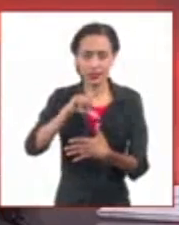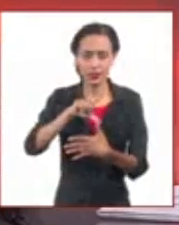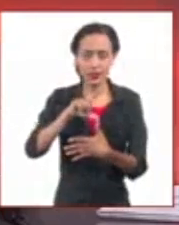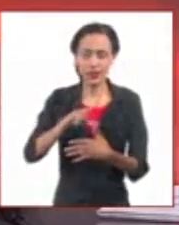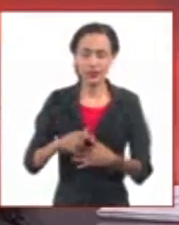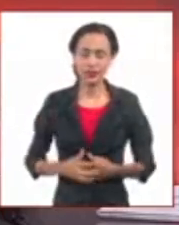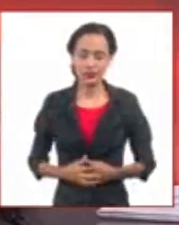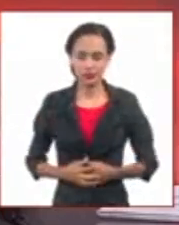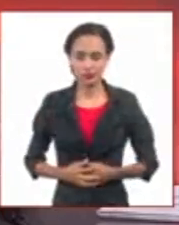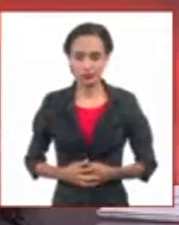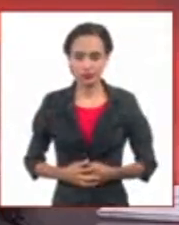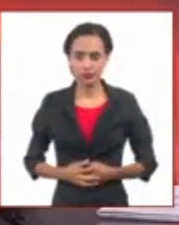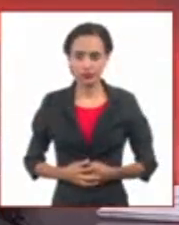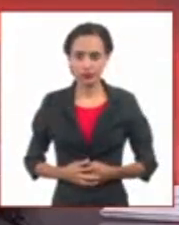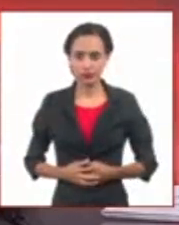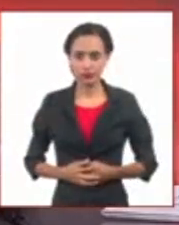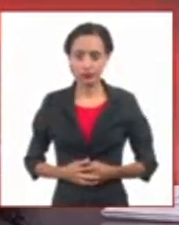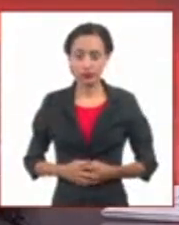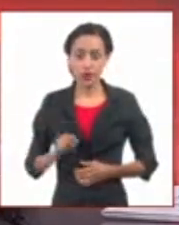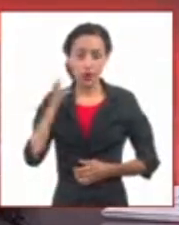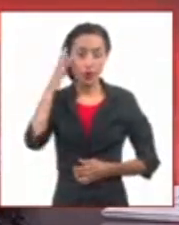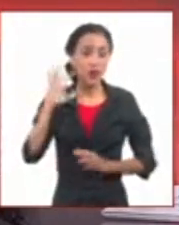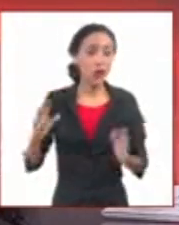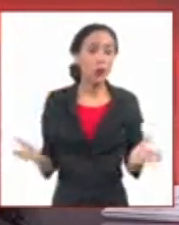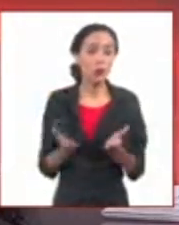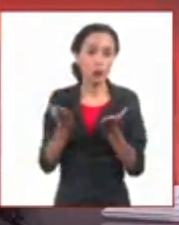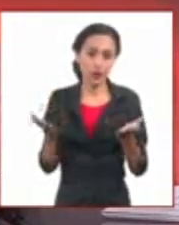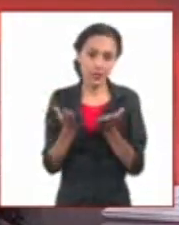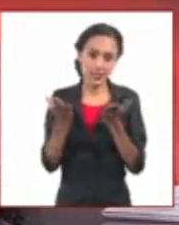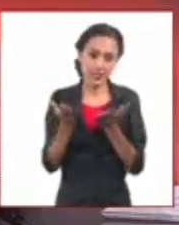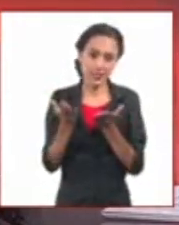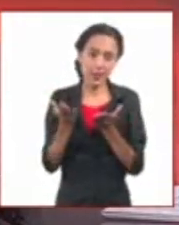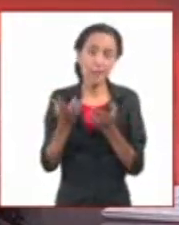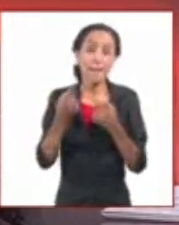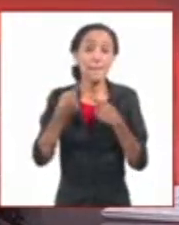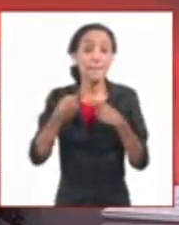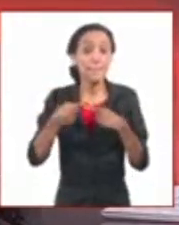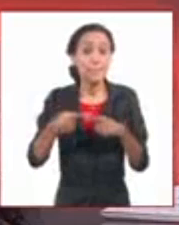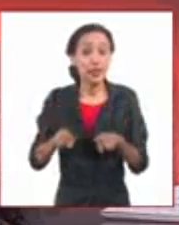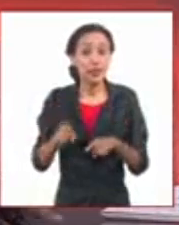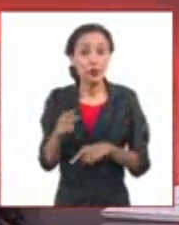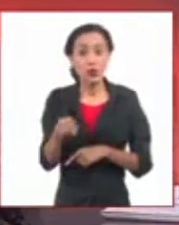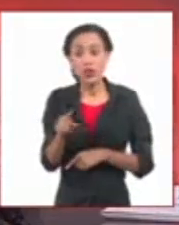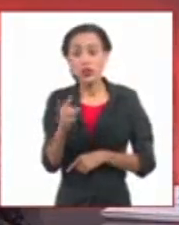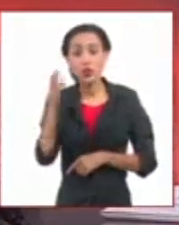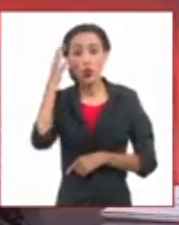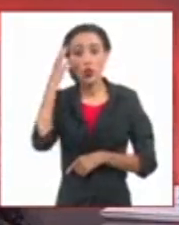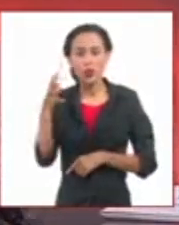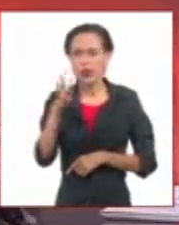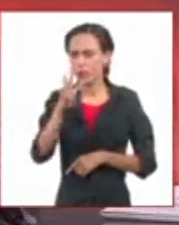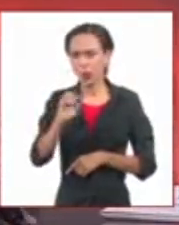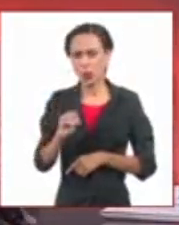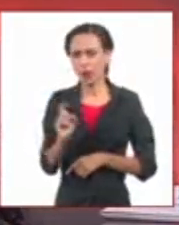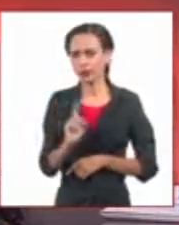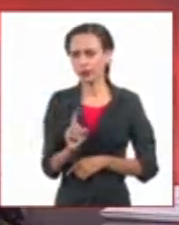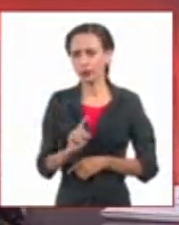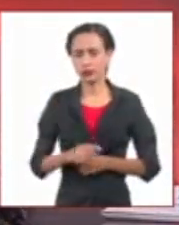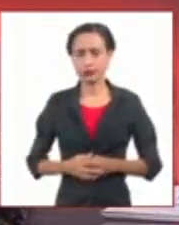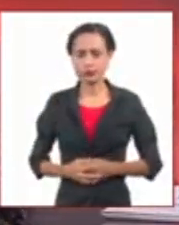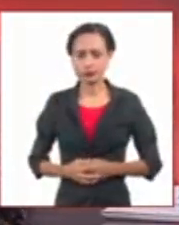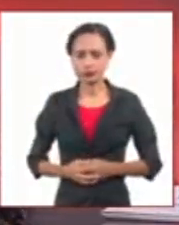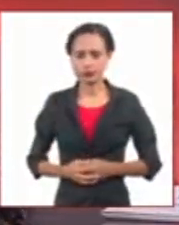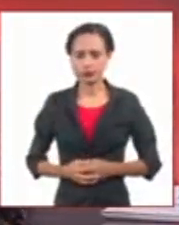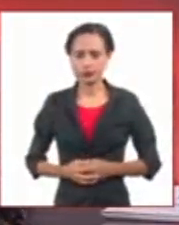gobiernos progresistas de la región pero estos no son los gobiernos de los de los 40 estamos asistiendo